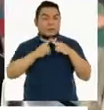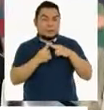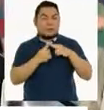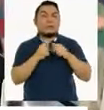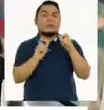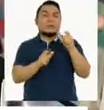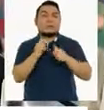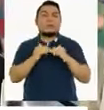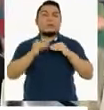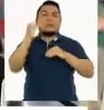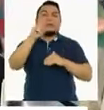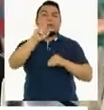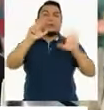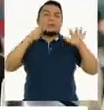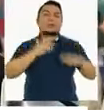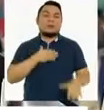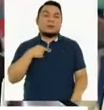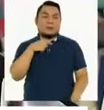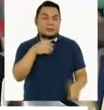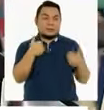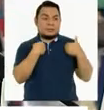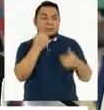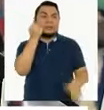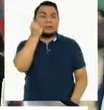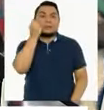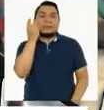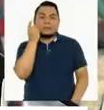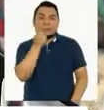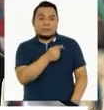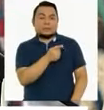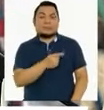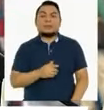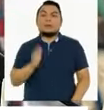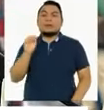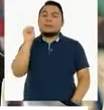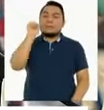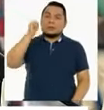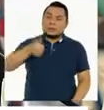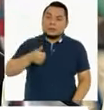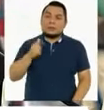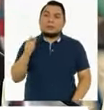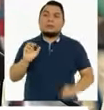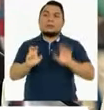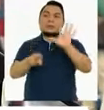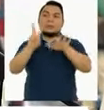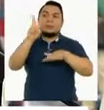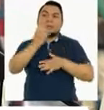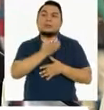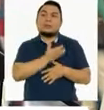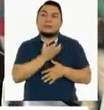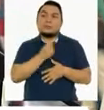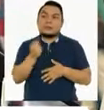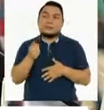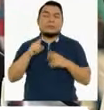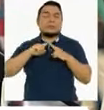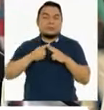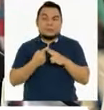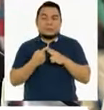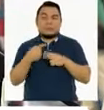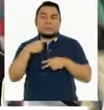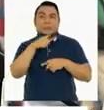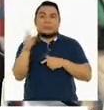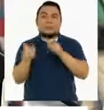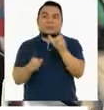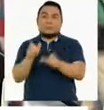de 18 años que tienen el síndrome de Down. Y mañana, el 12 de mayo, comenzaremos con